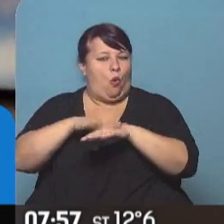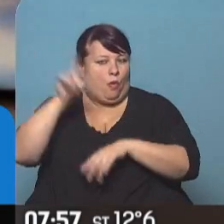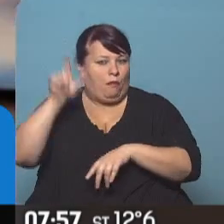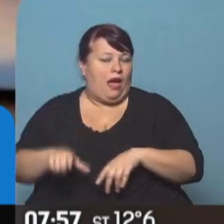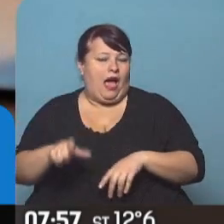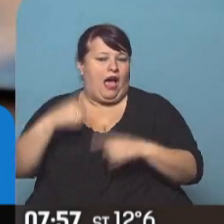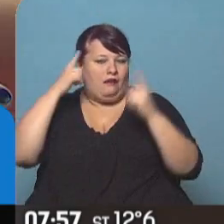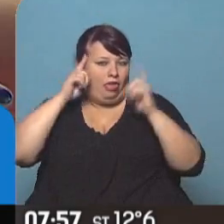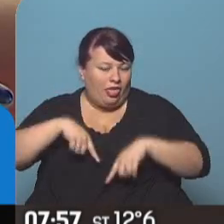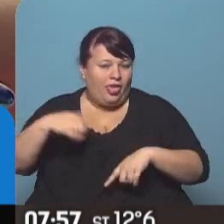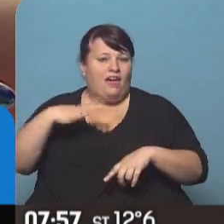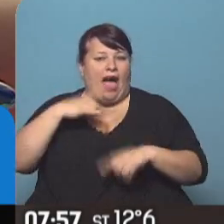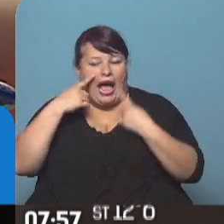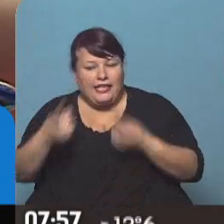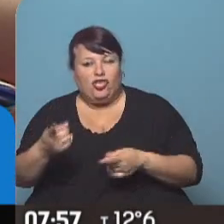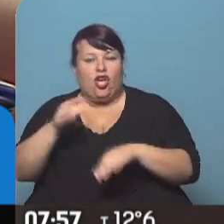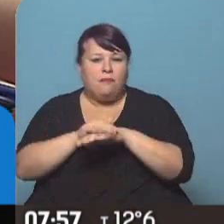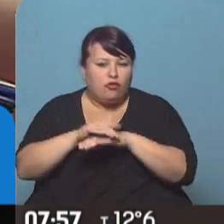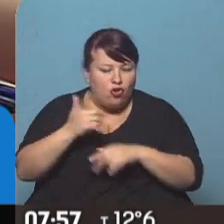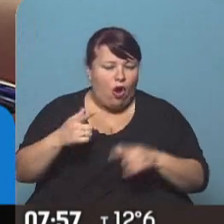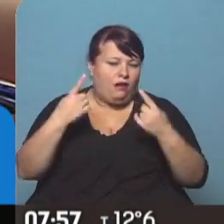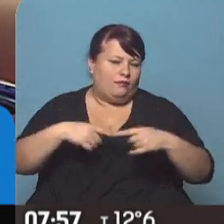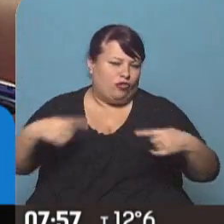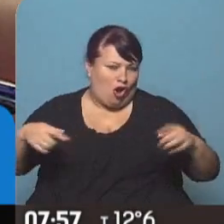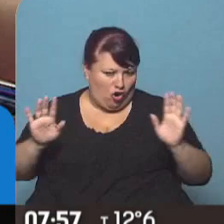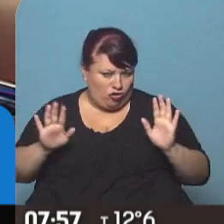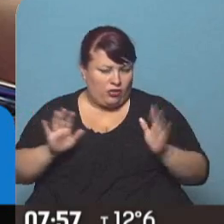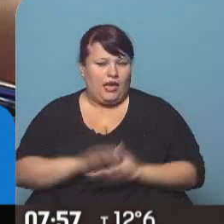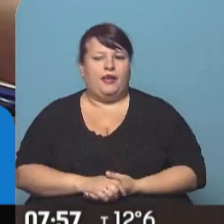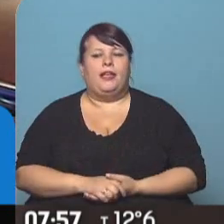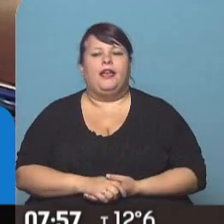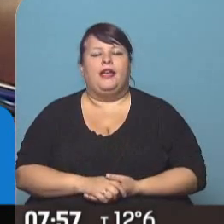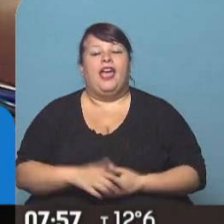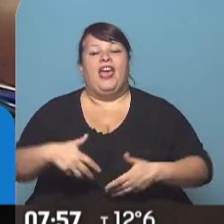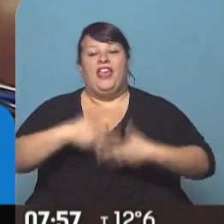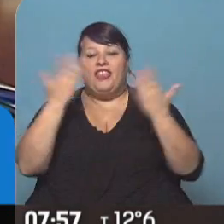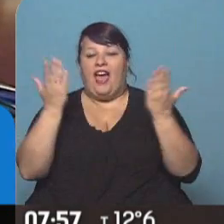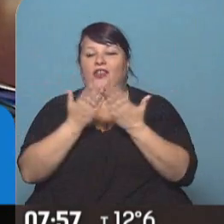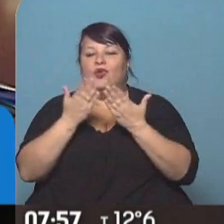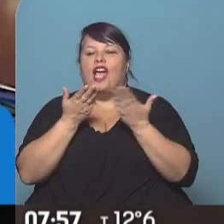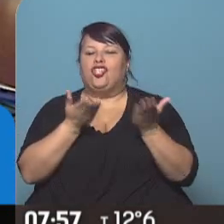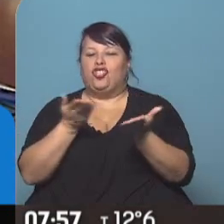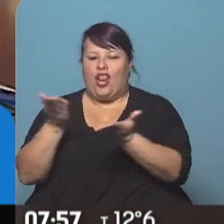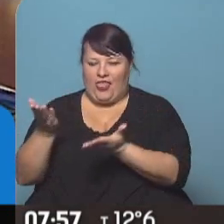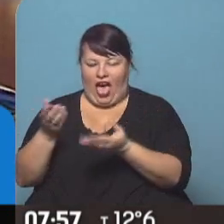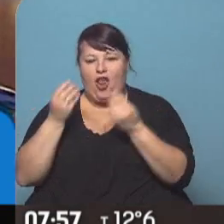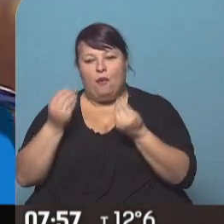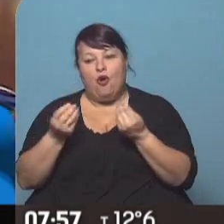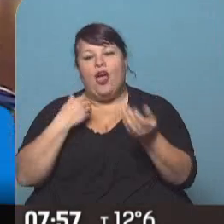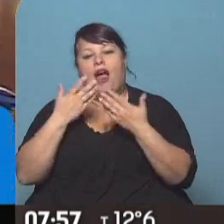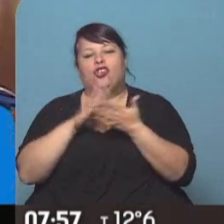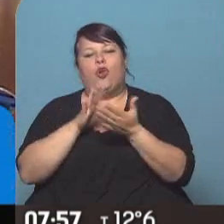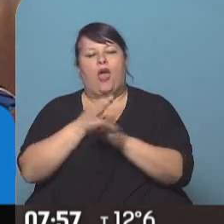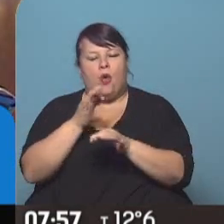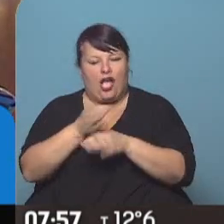generan por muchas veces falta de atención responsabilidad y otros factores si el día del estudiante solidario porque hablamos de